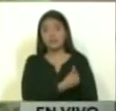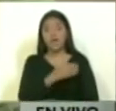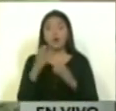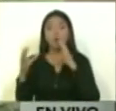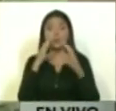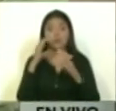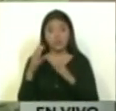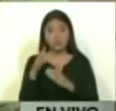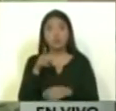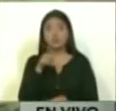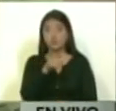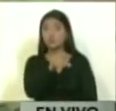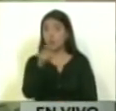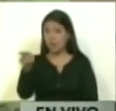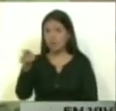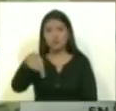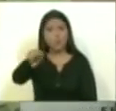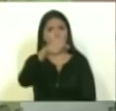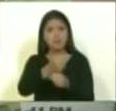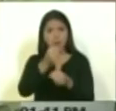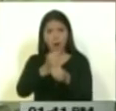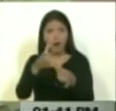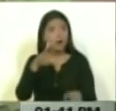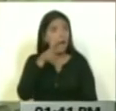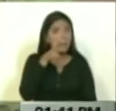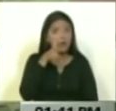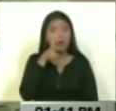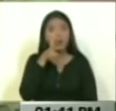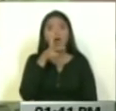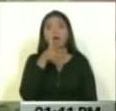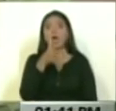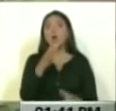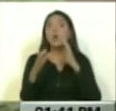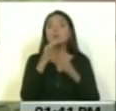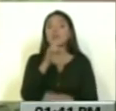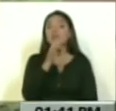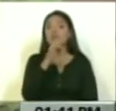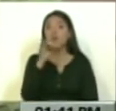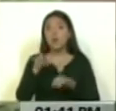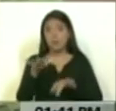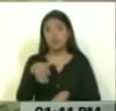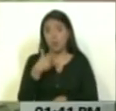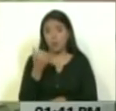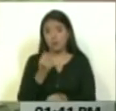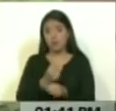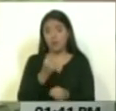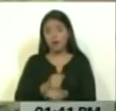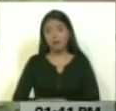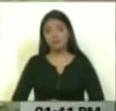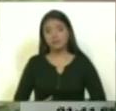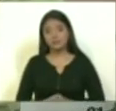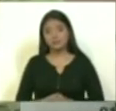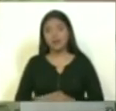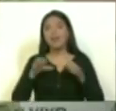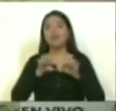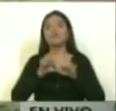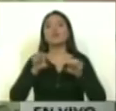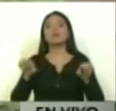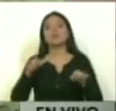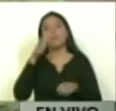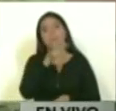Telecomunicaciones. Ustedes, todos que trabajan, camarógrafos, telecomunicaciones e informática. ¿Ah? La educación para el